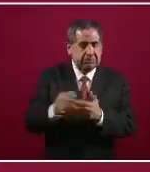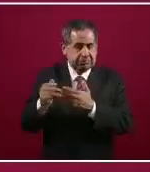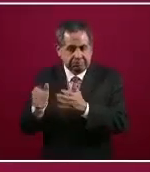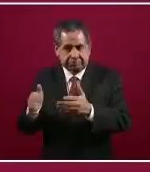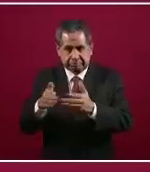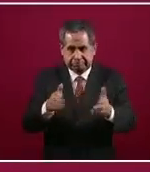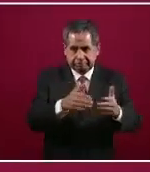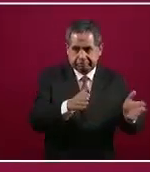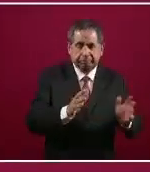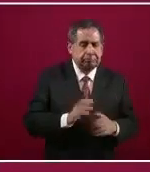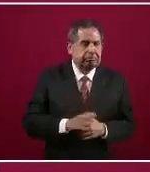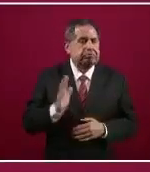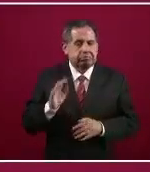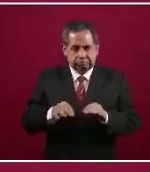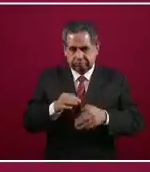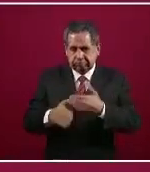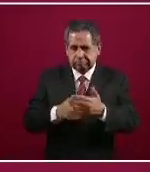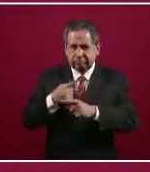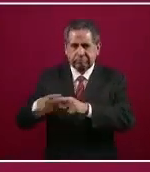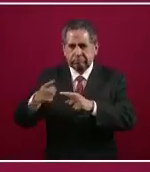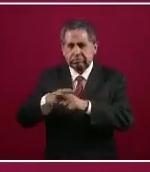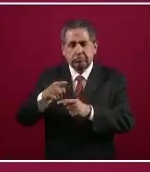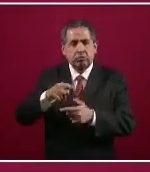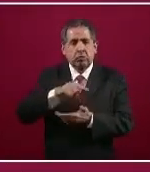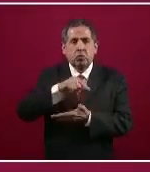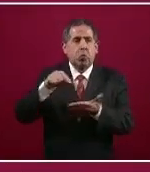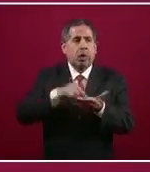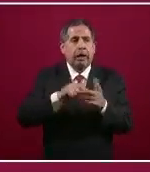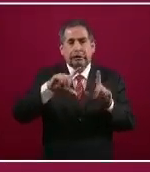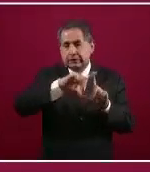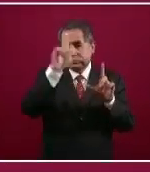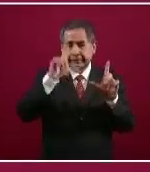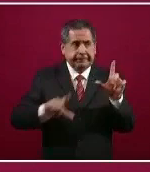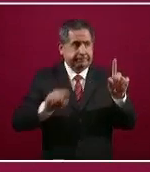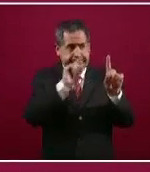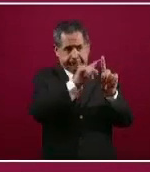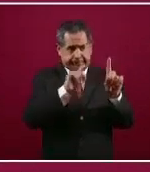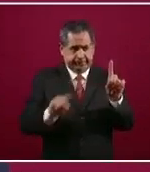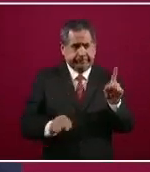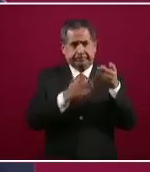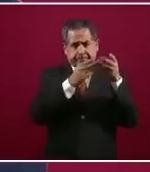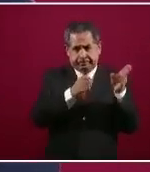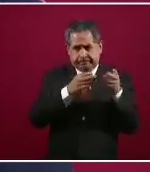Ya se está trabajando en las distintas regiones del país. Y